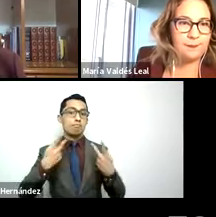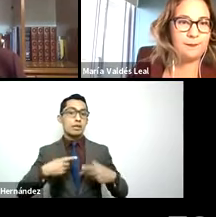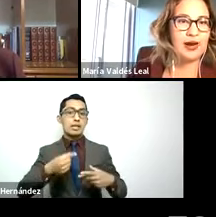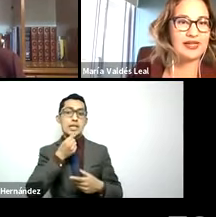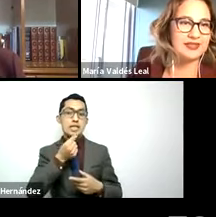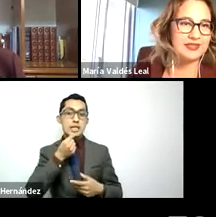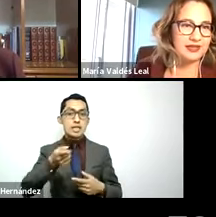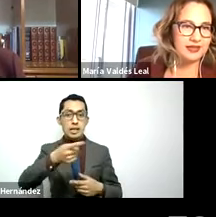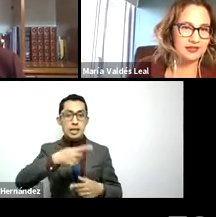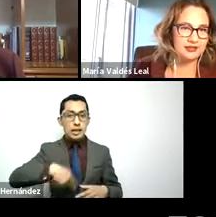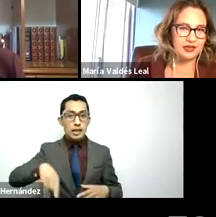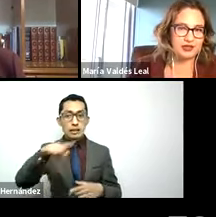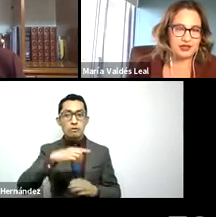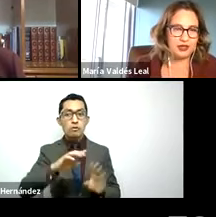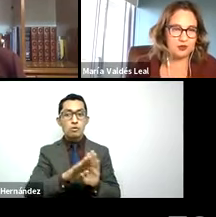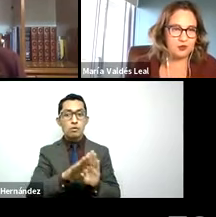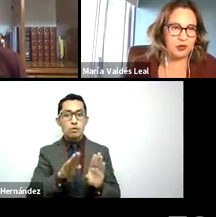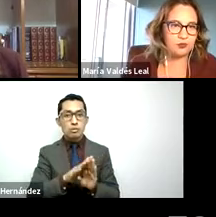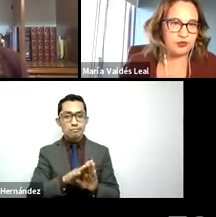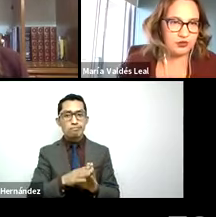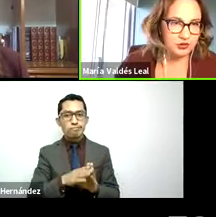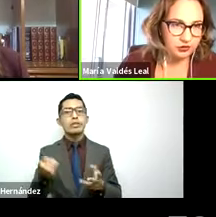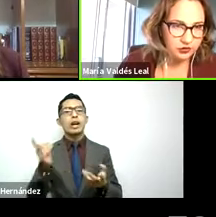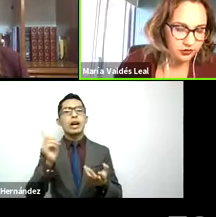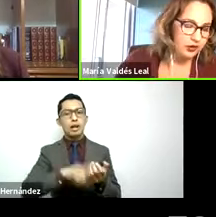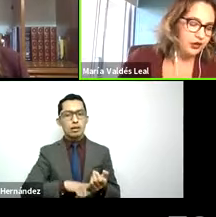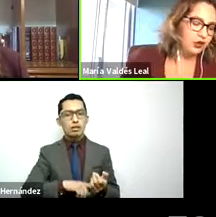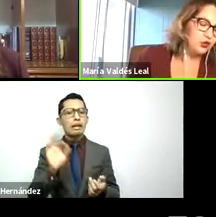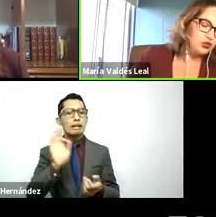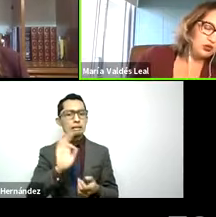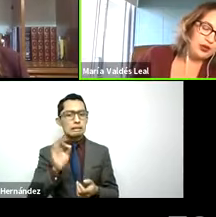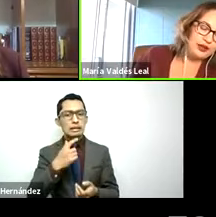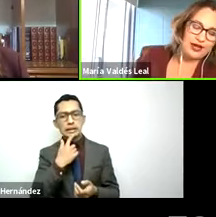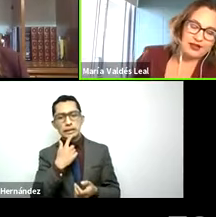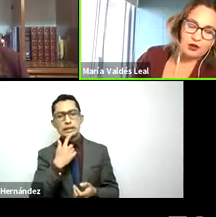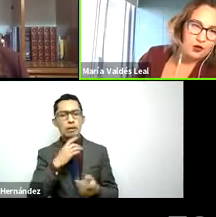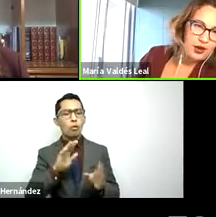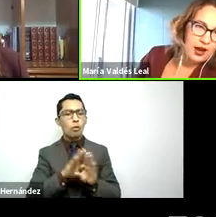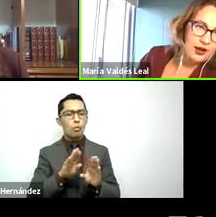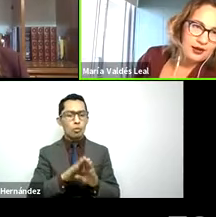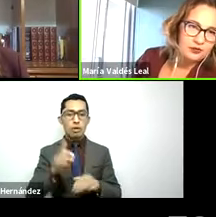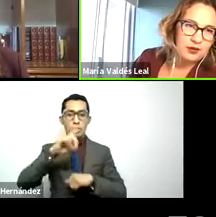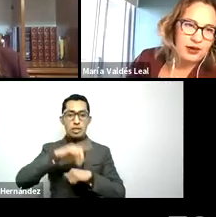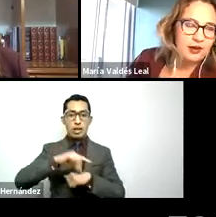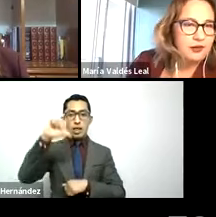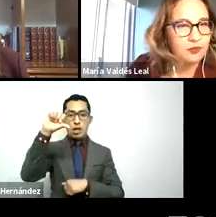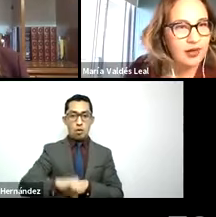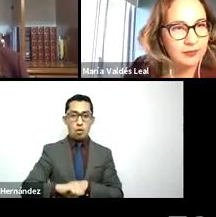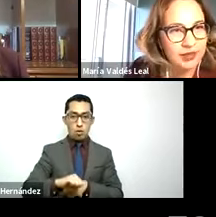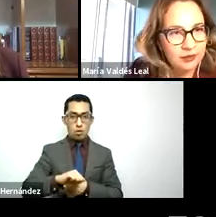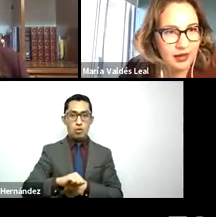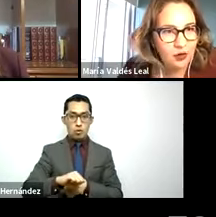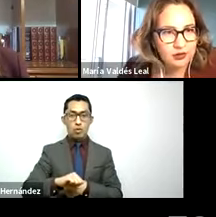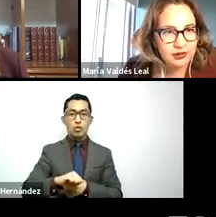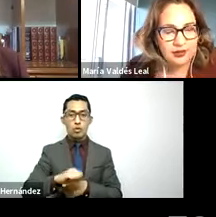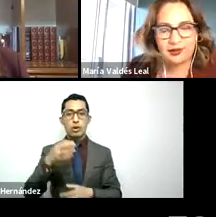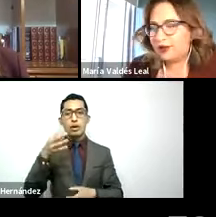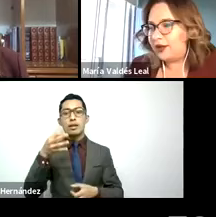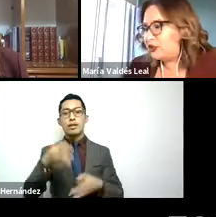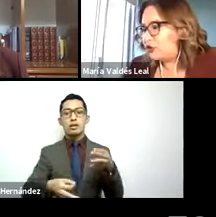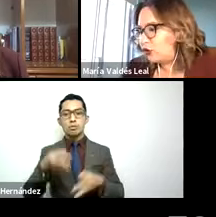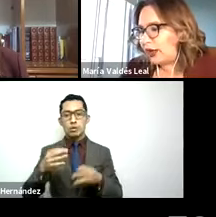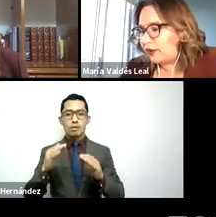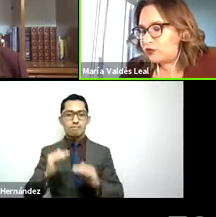bueno, parezcan estar en alguna oposición. Justo el día de hoy, el Tribunal Pleno de la